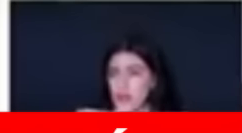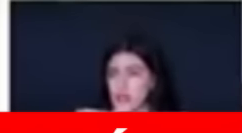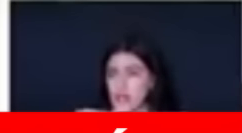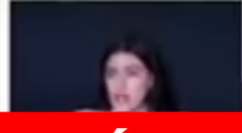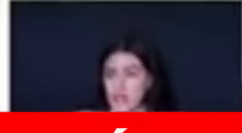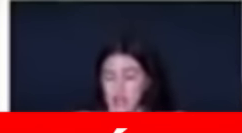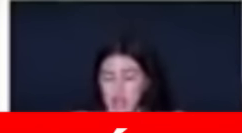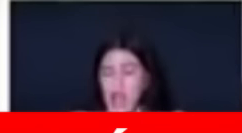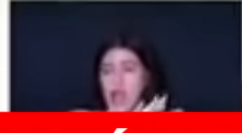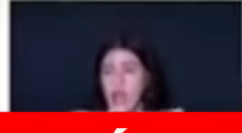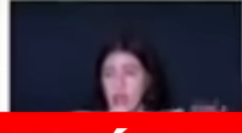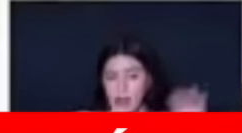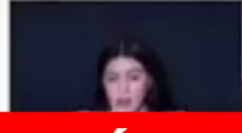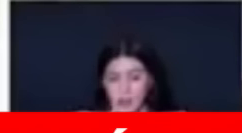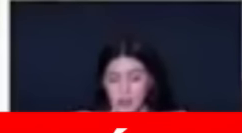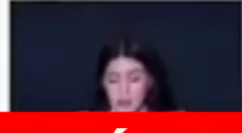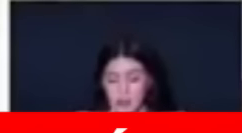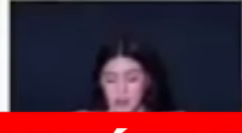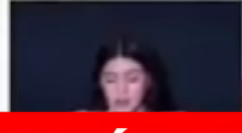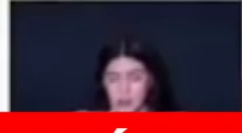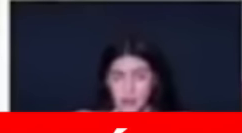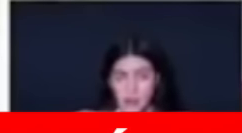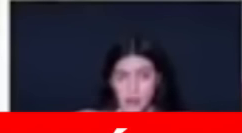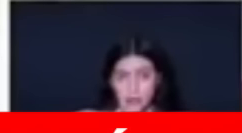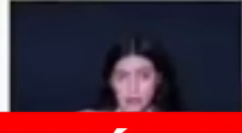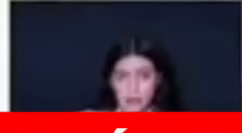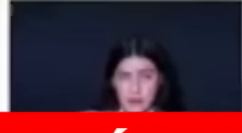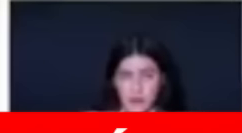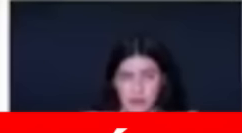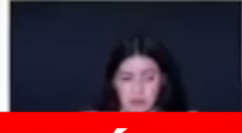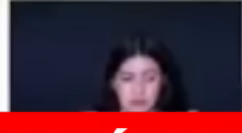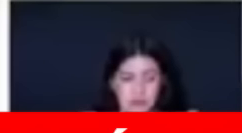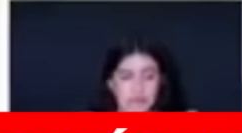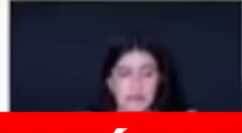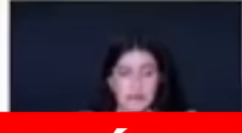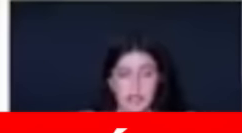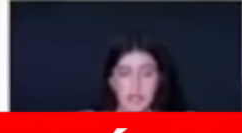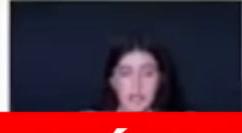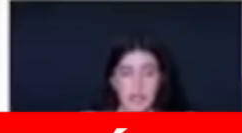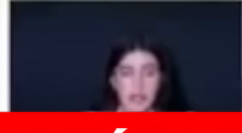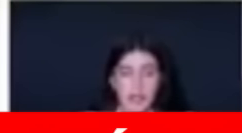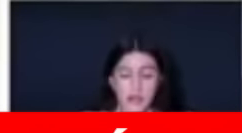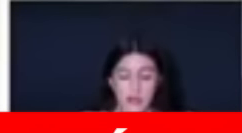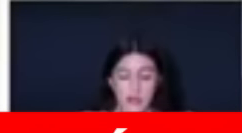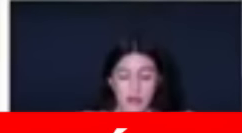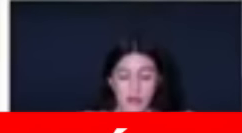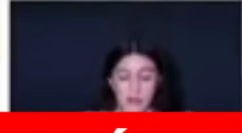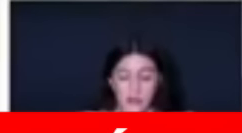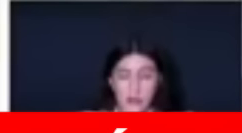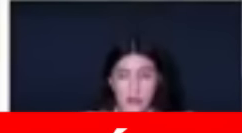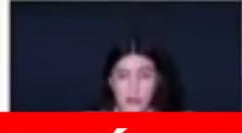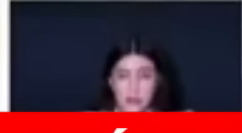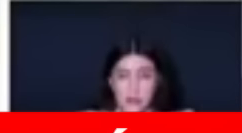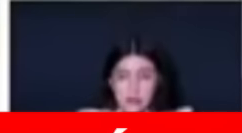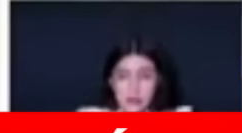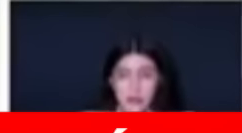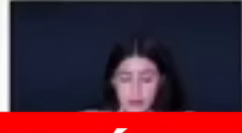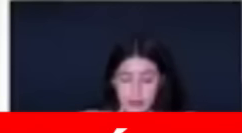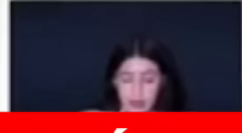ha construido ya un totalitarismo para ostentar todo el